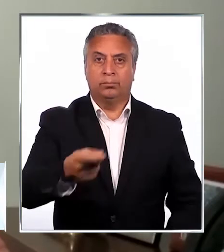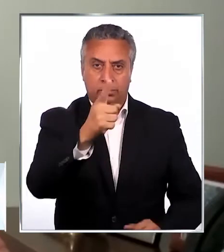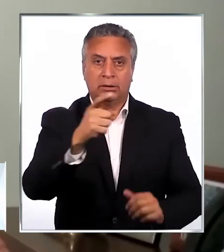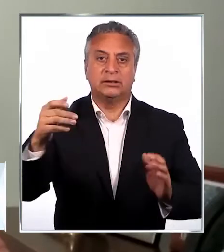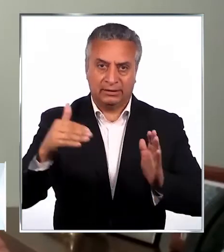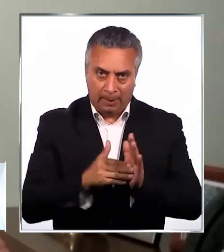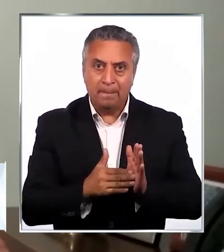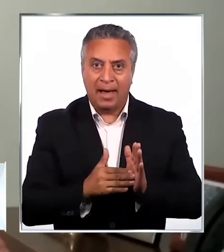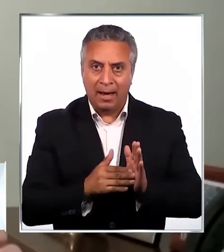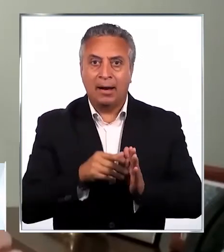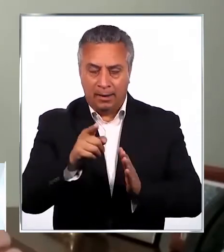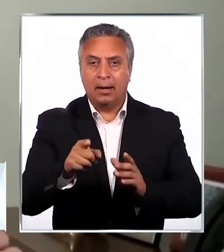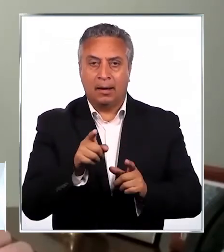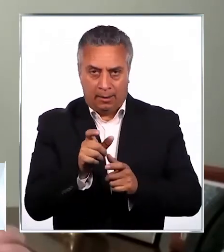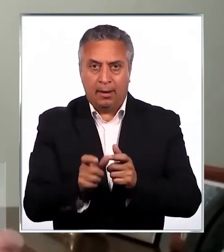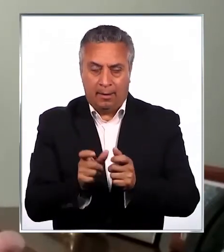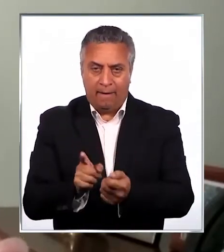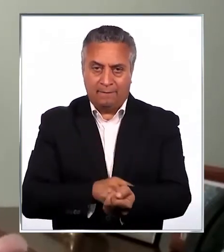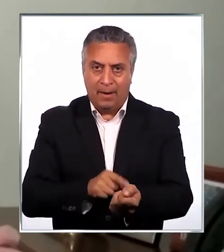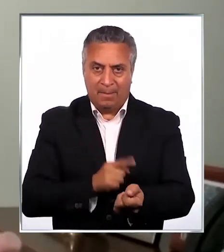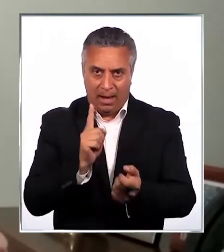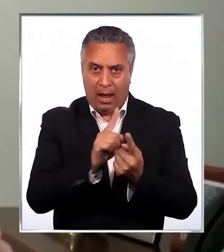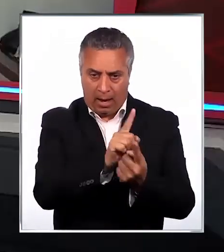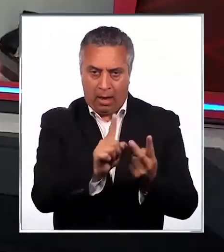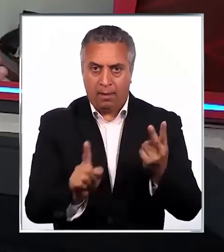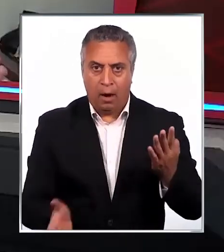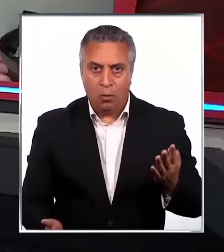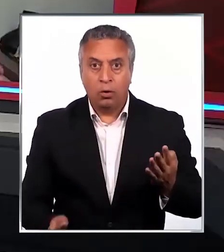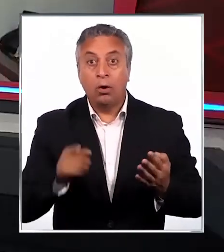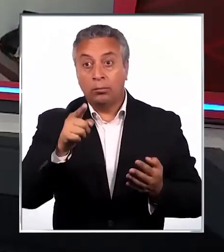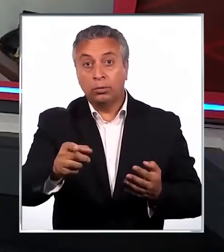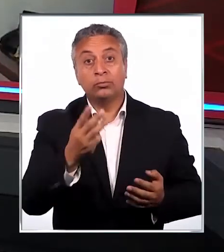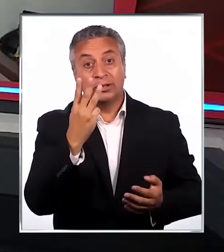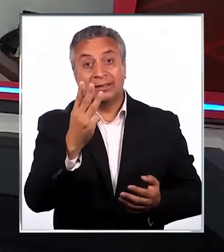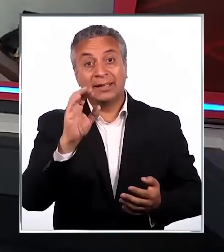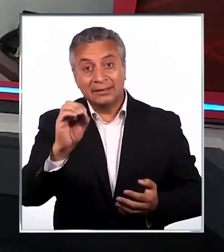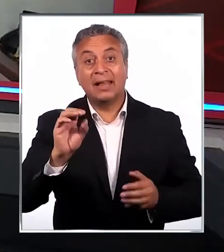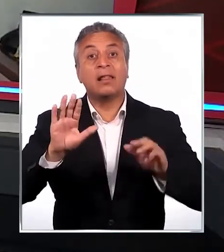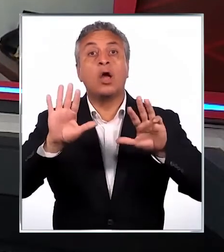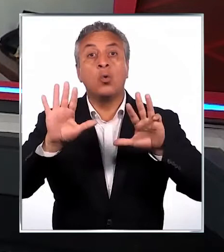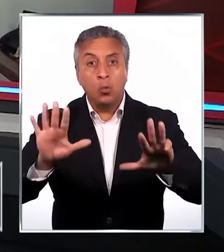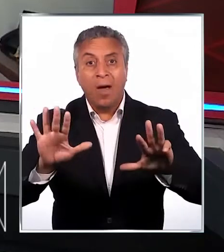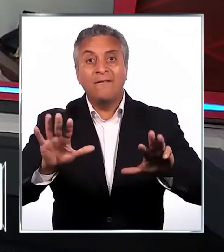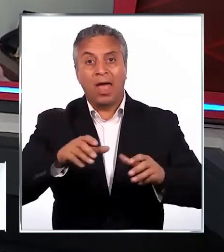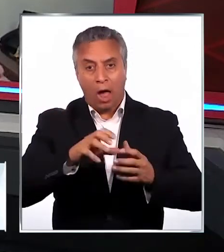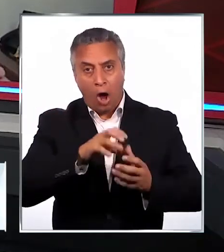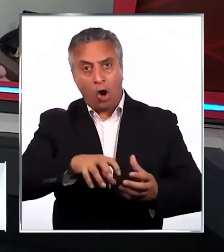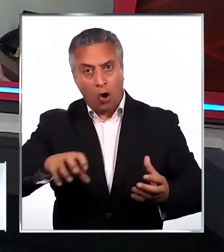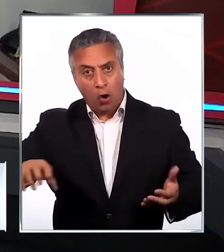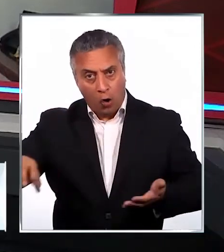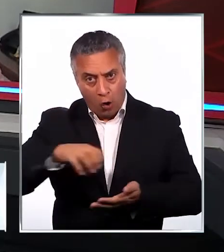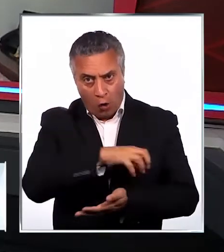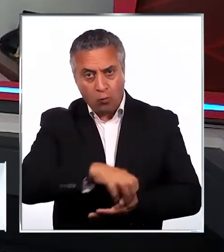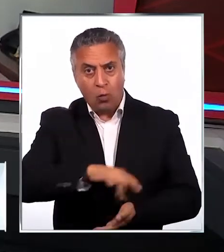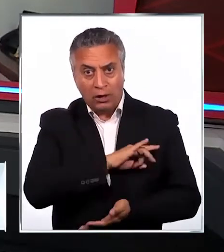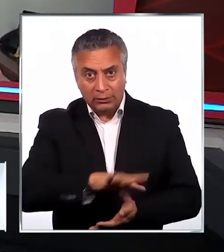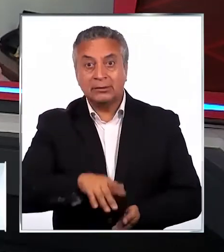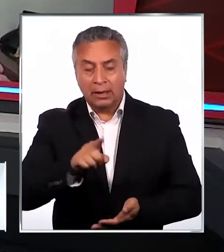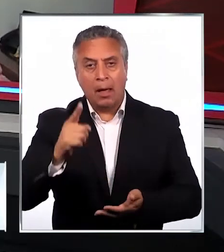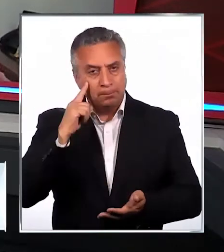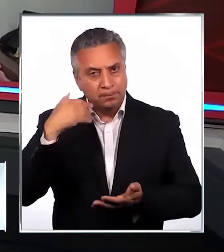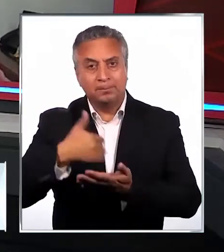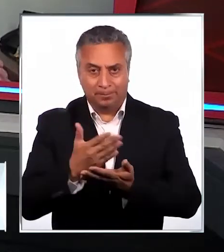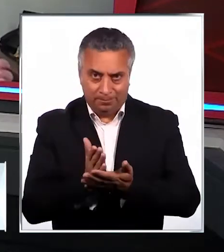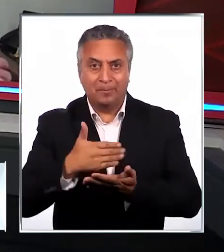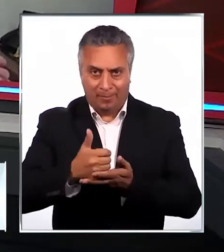recibir los 100.000 pesos por integrante del hogar. Y esto es muy relevante porque 309 comunas de todo Chile califican estos 100.000 pesos